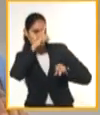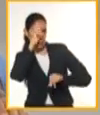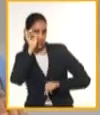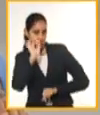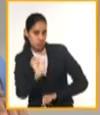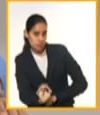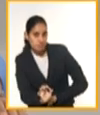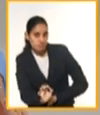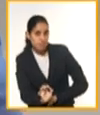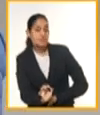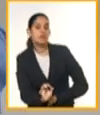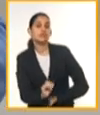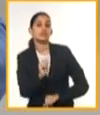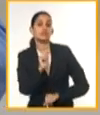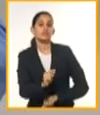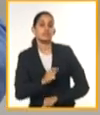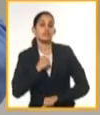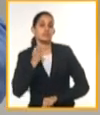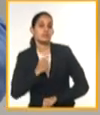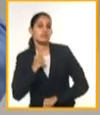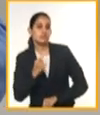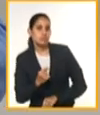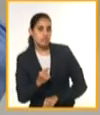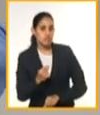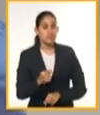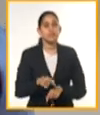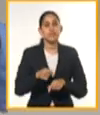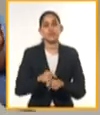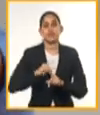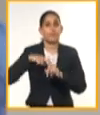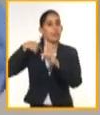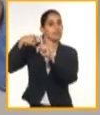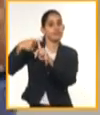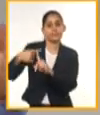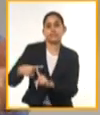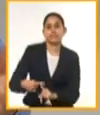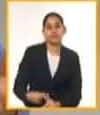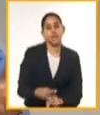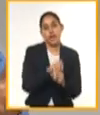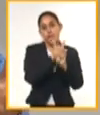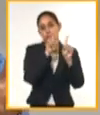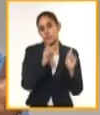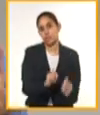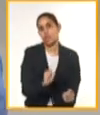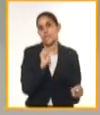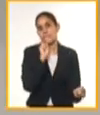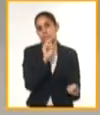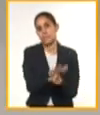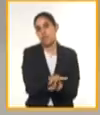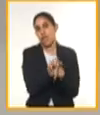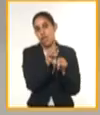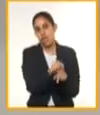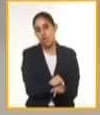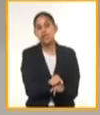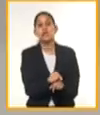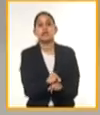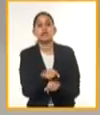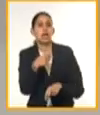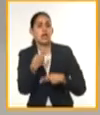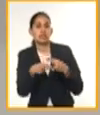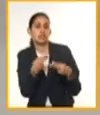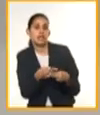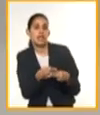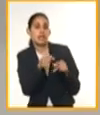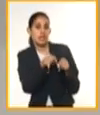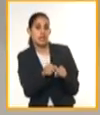apoyando a Trump, decidimos, ante la multiplicidad de encuestas que ya han empezado a aparecer, usar solamente un sitio que